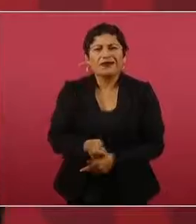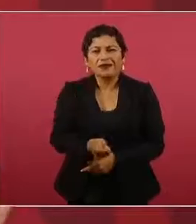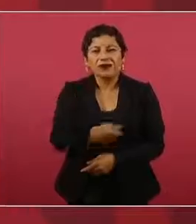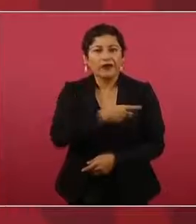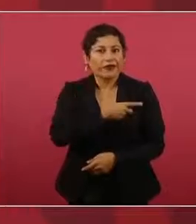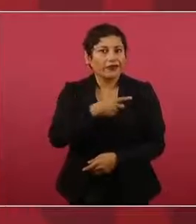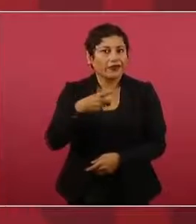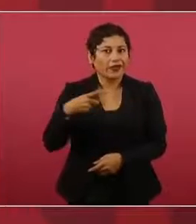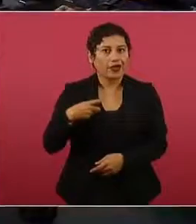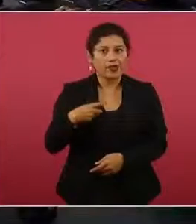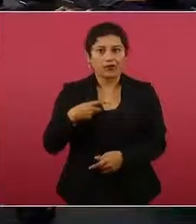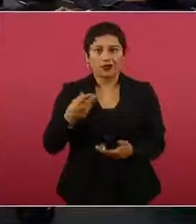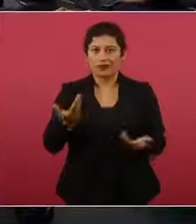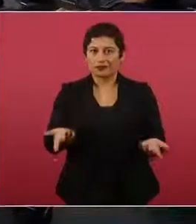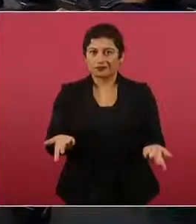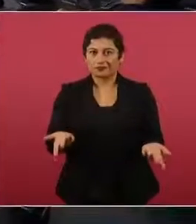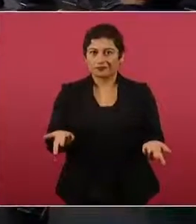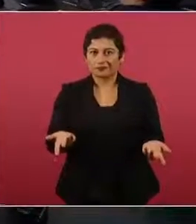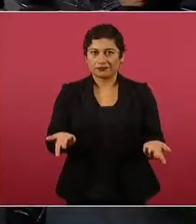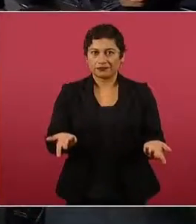mismo.